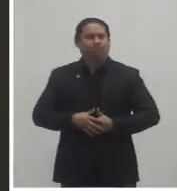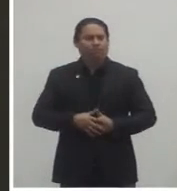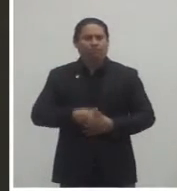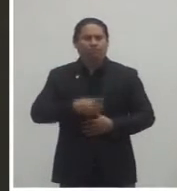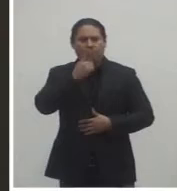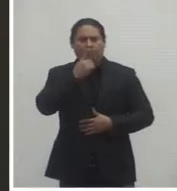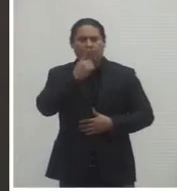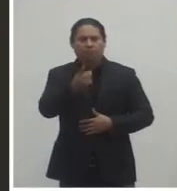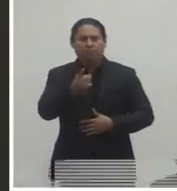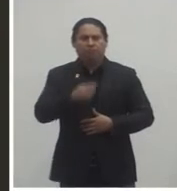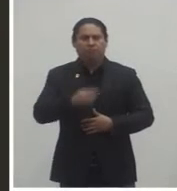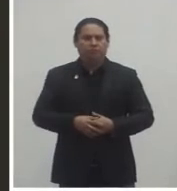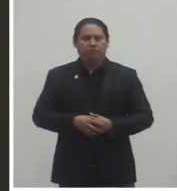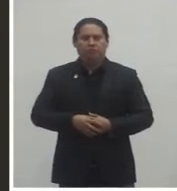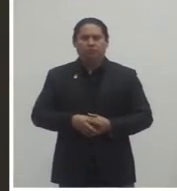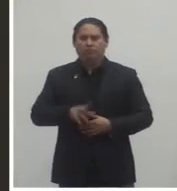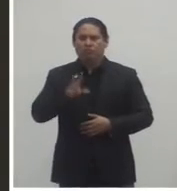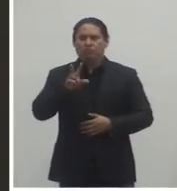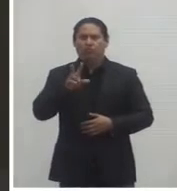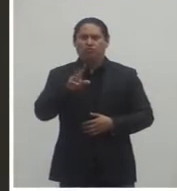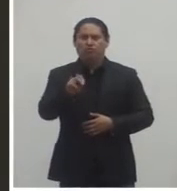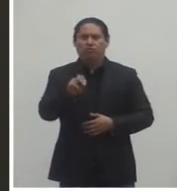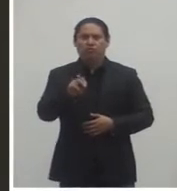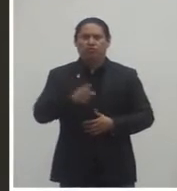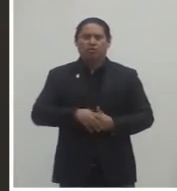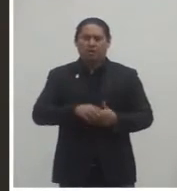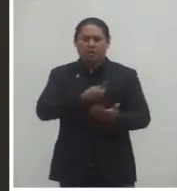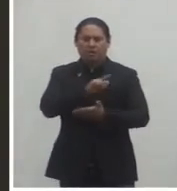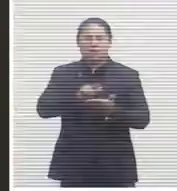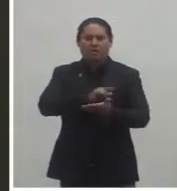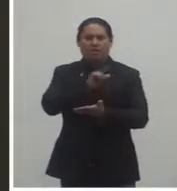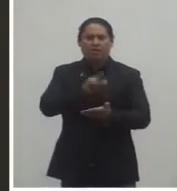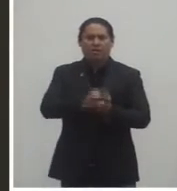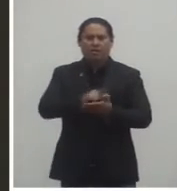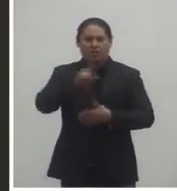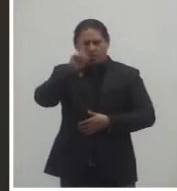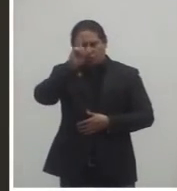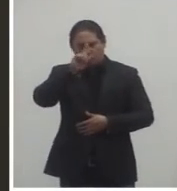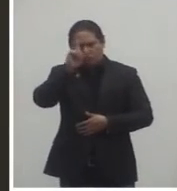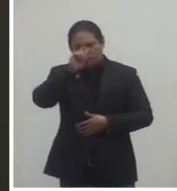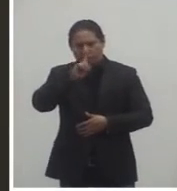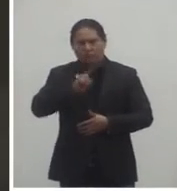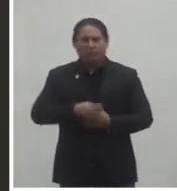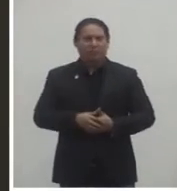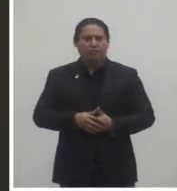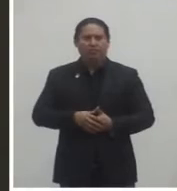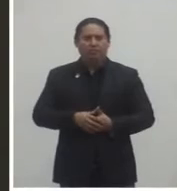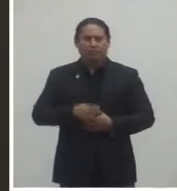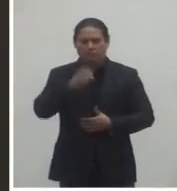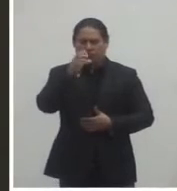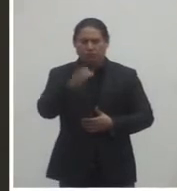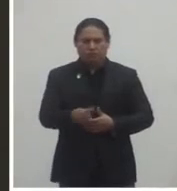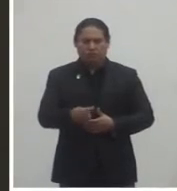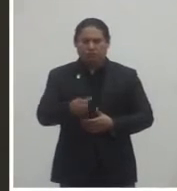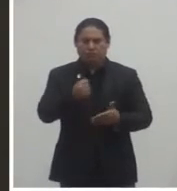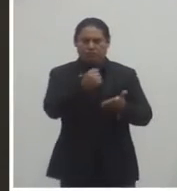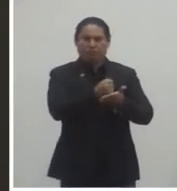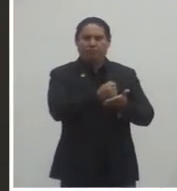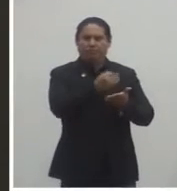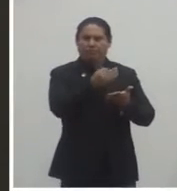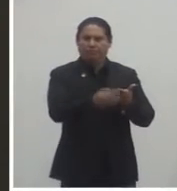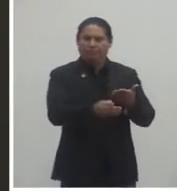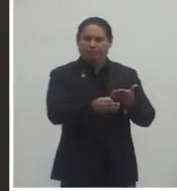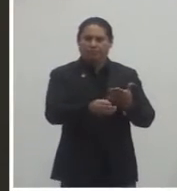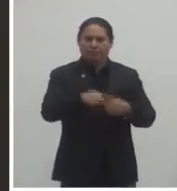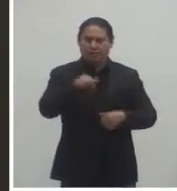Dijo que no se fundamentó en la ley estos consejos, y es cierto, no lo aprobó